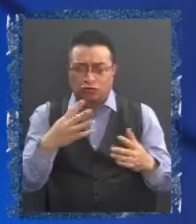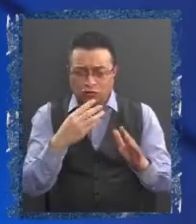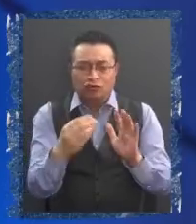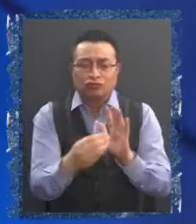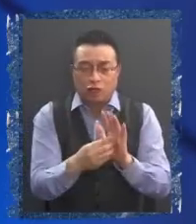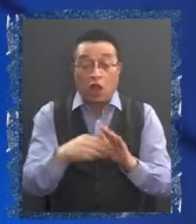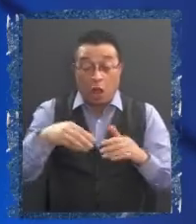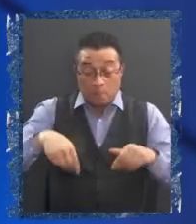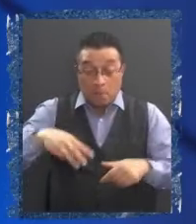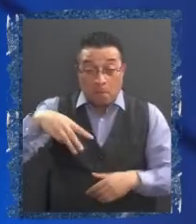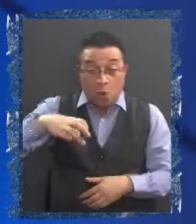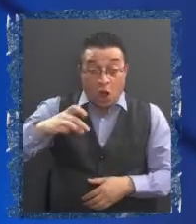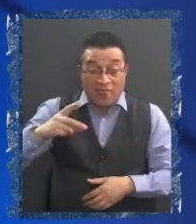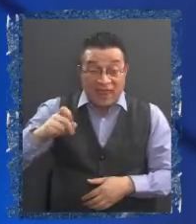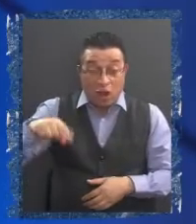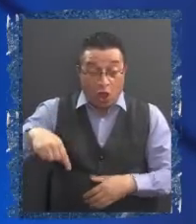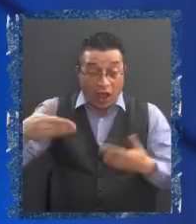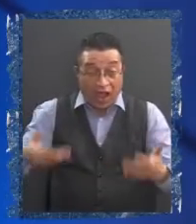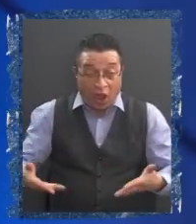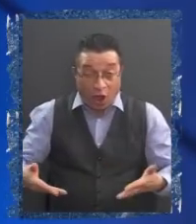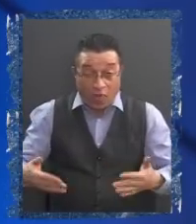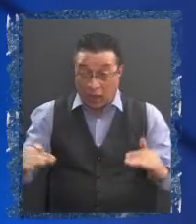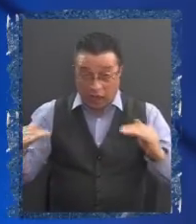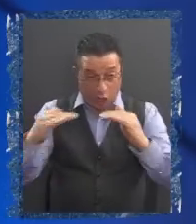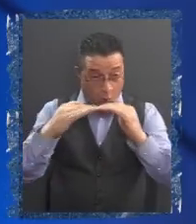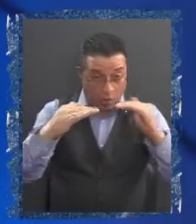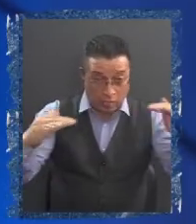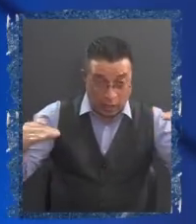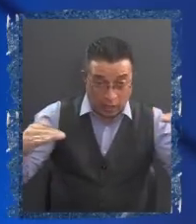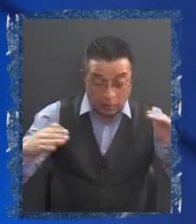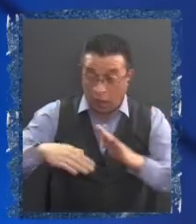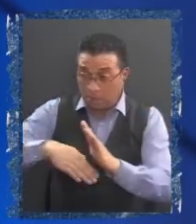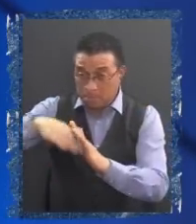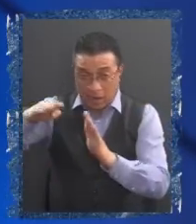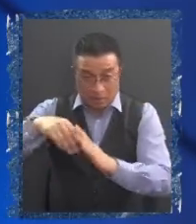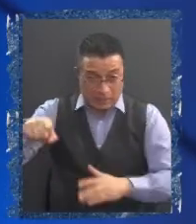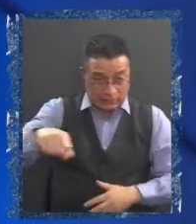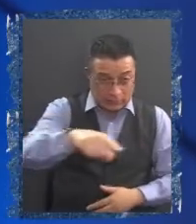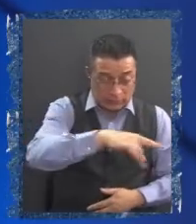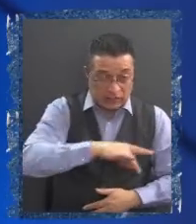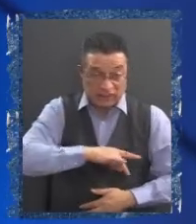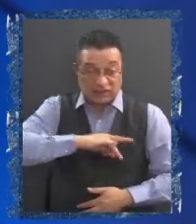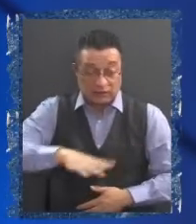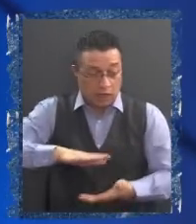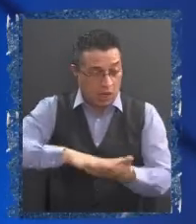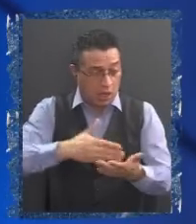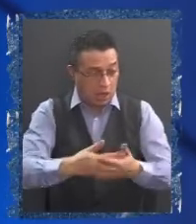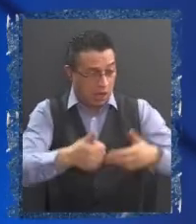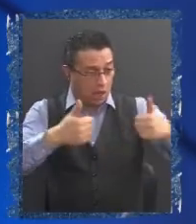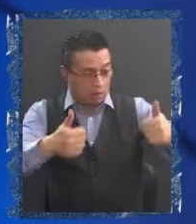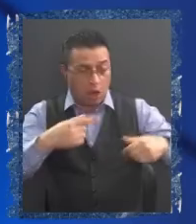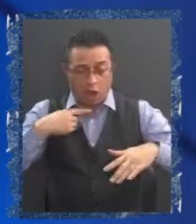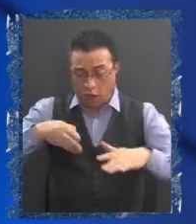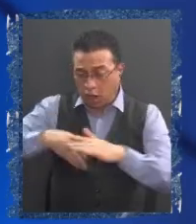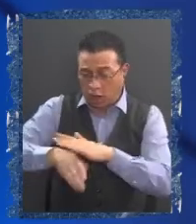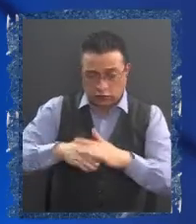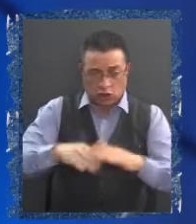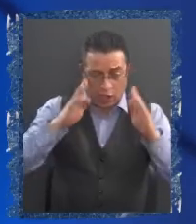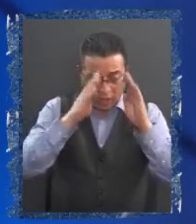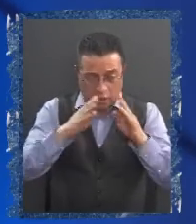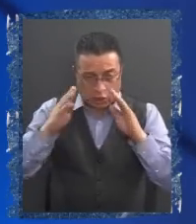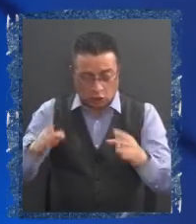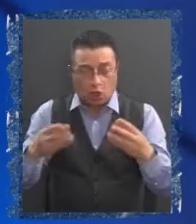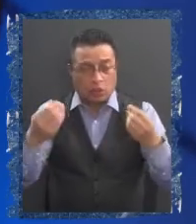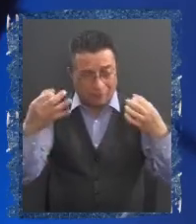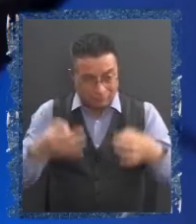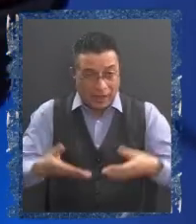modelo actual generó equidad? ¿Generó que la mayoría de nuestra población esté saludable y tenga acceso a una atención de manera